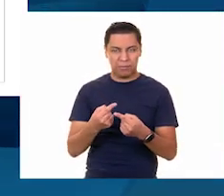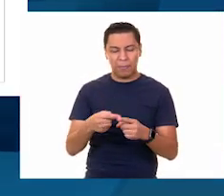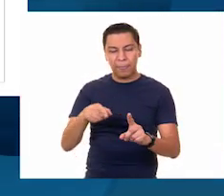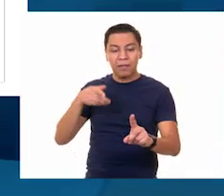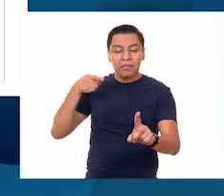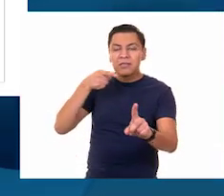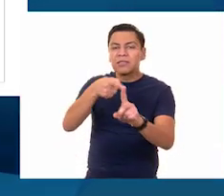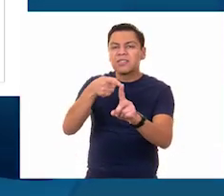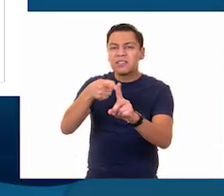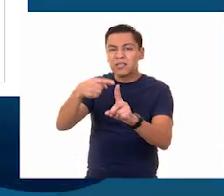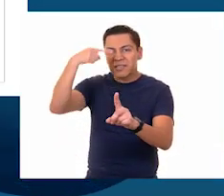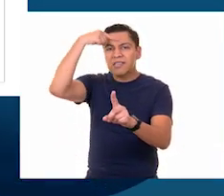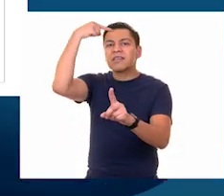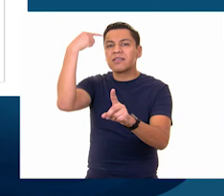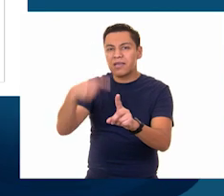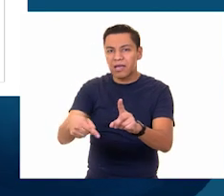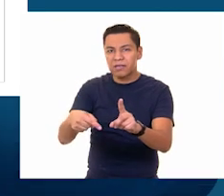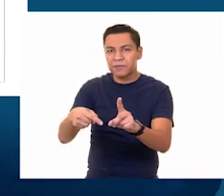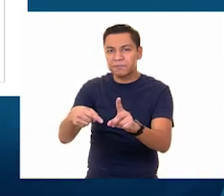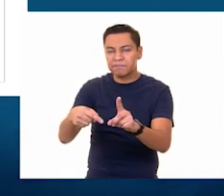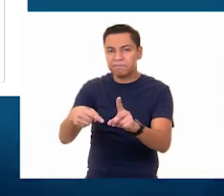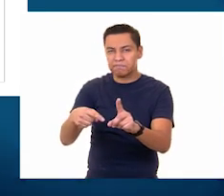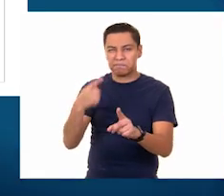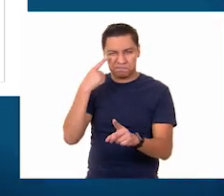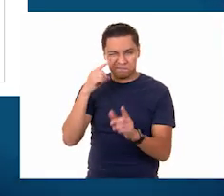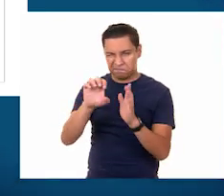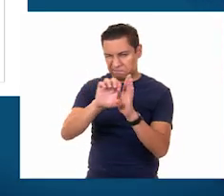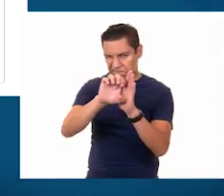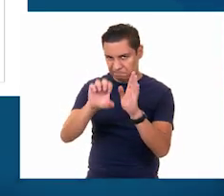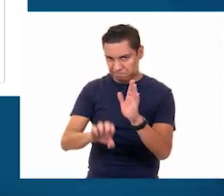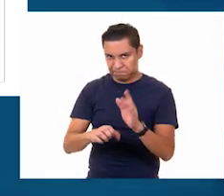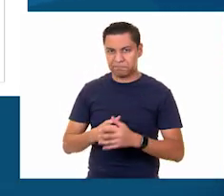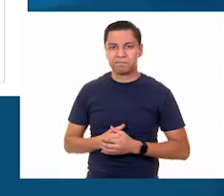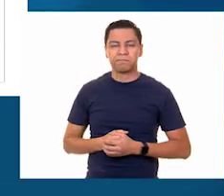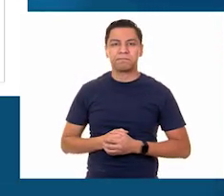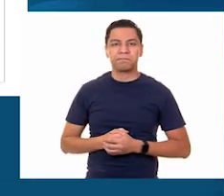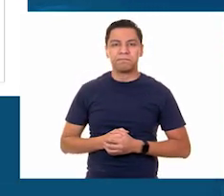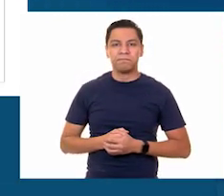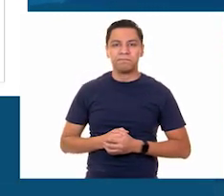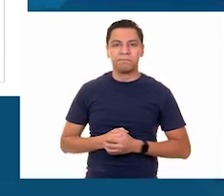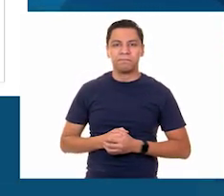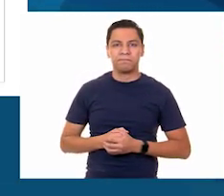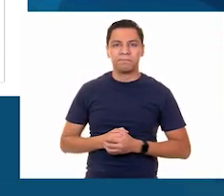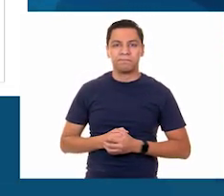destinatarios particulares. Vamos a ver algunos ejemplos. Muy bien, profesor.